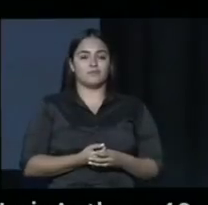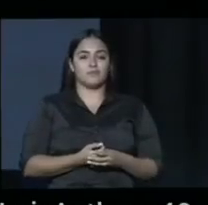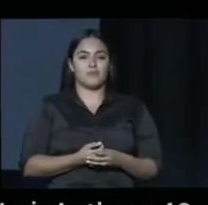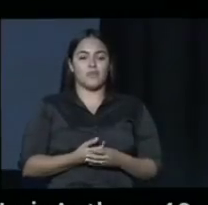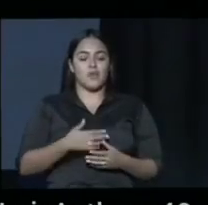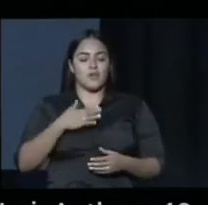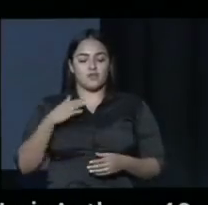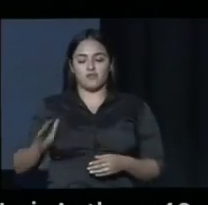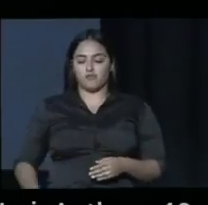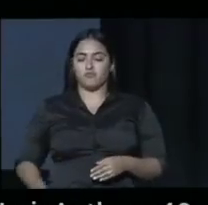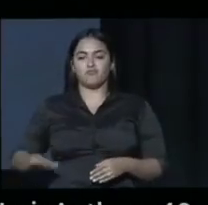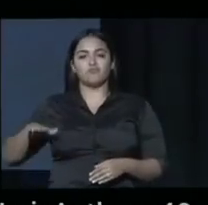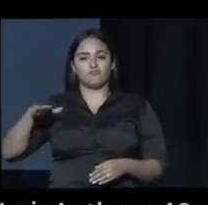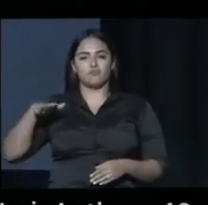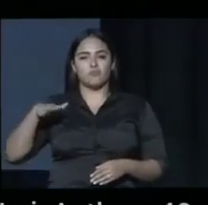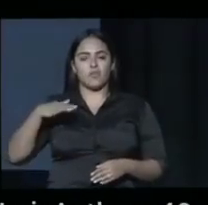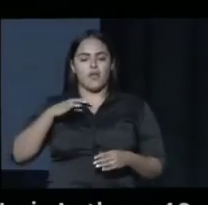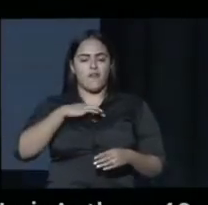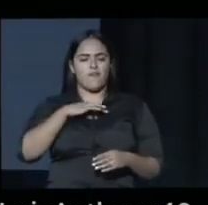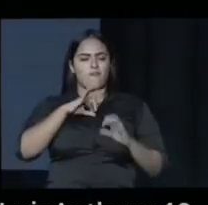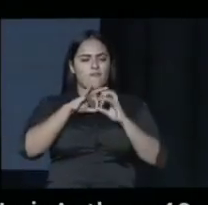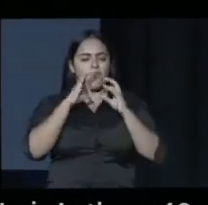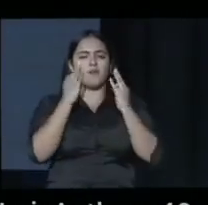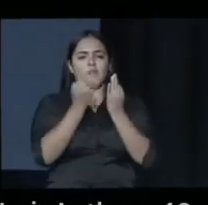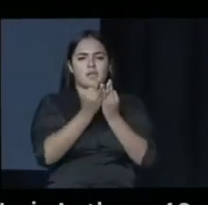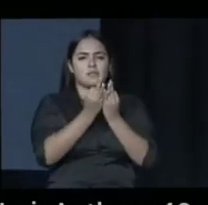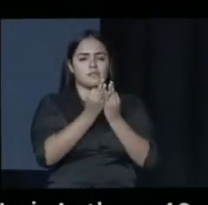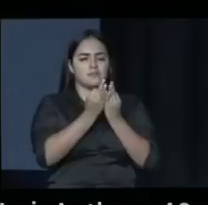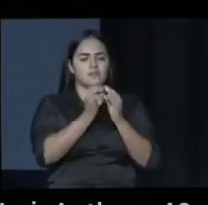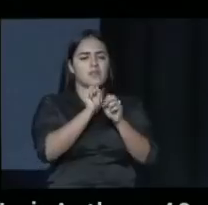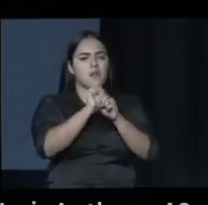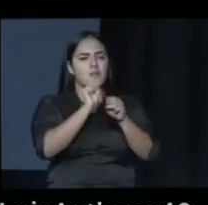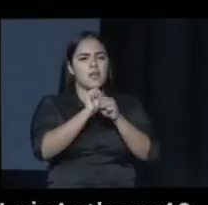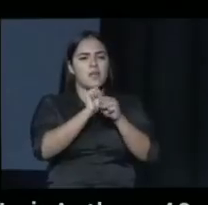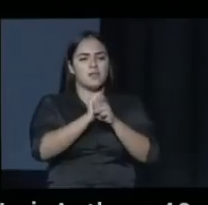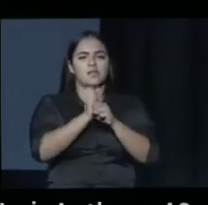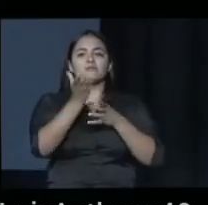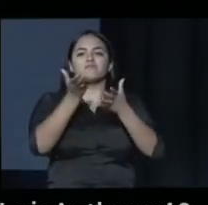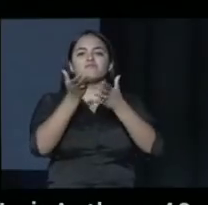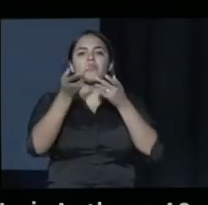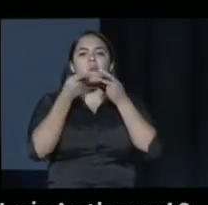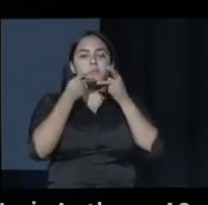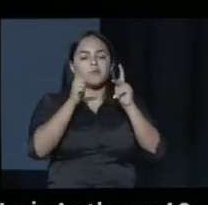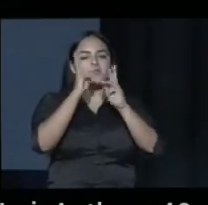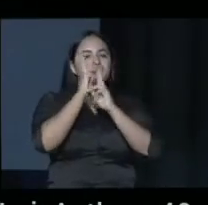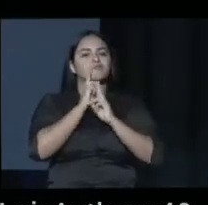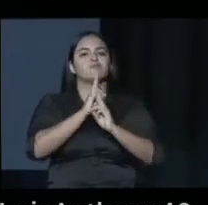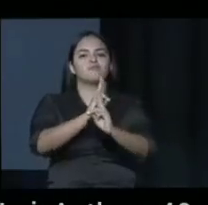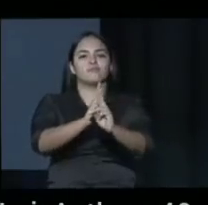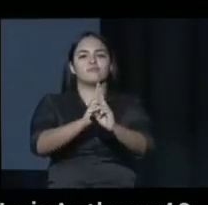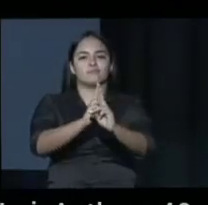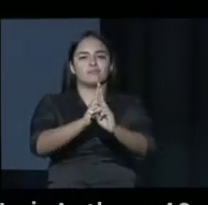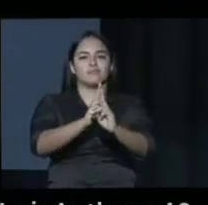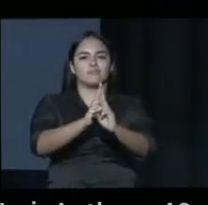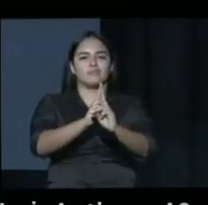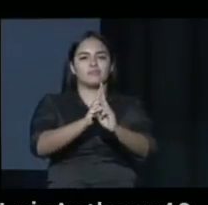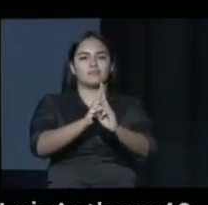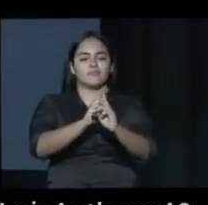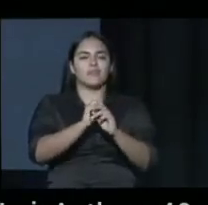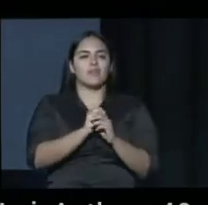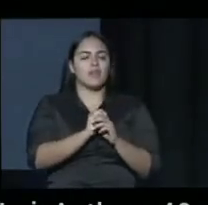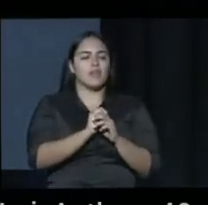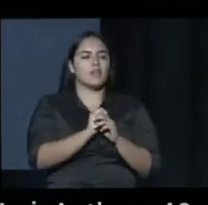familia trabajadora, de un hogar en el que ser servidor público se considera un honor y en el que velar por